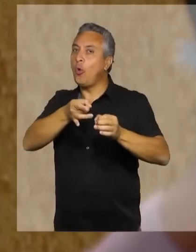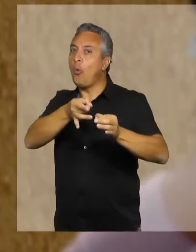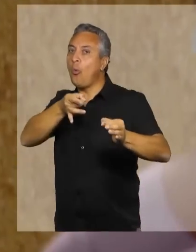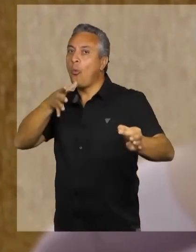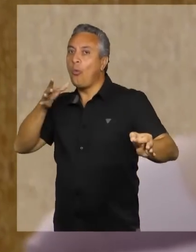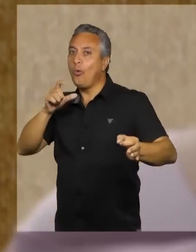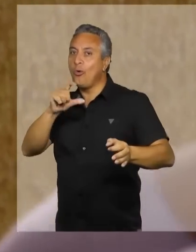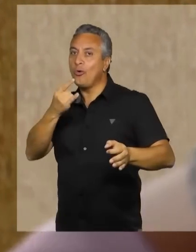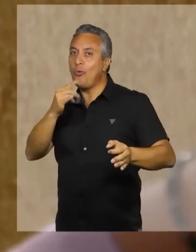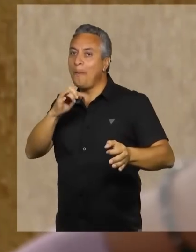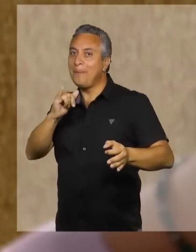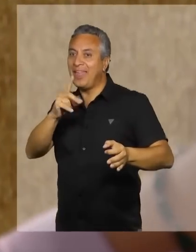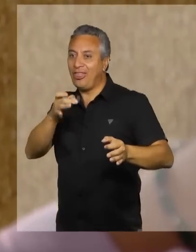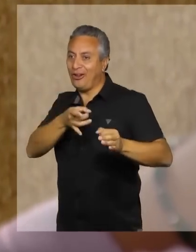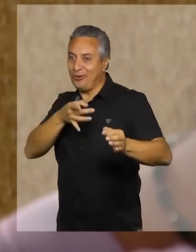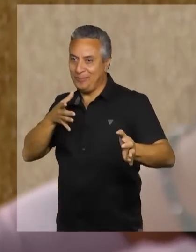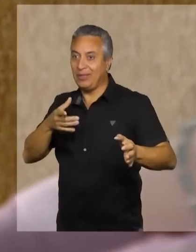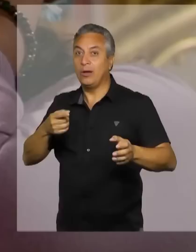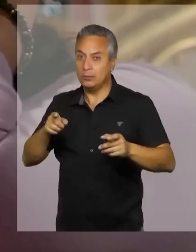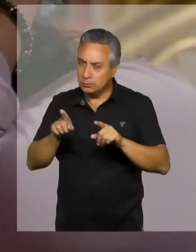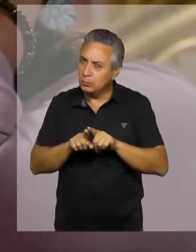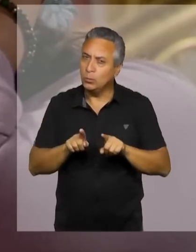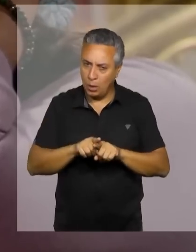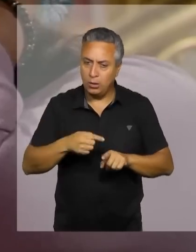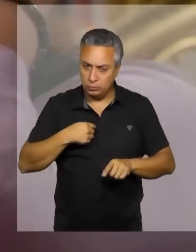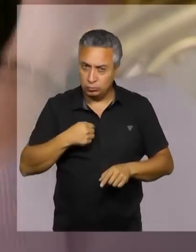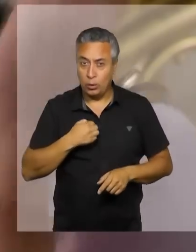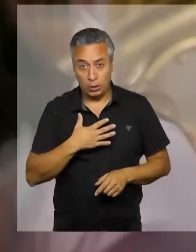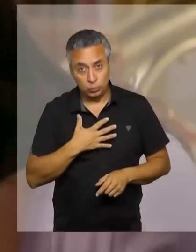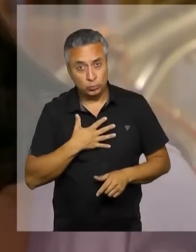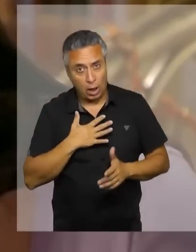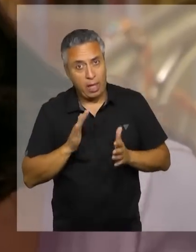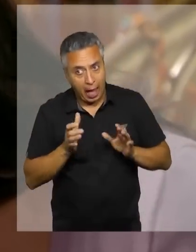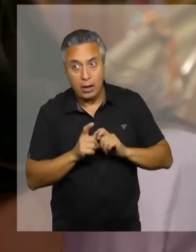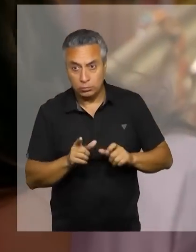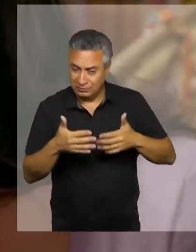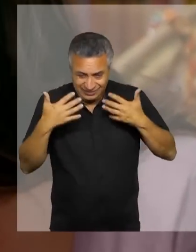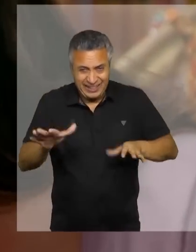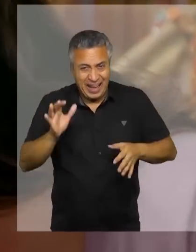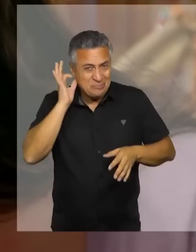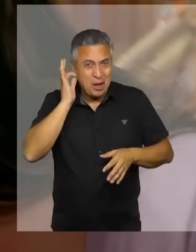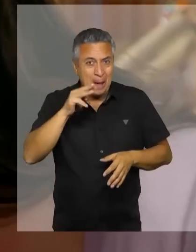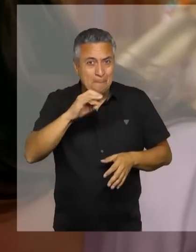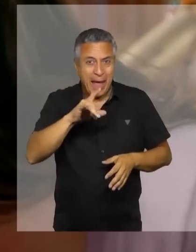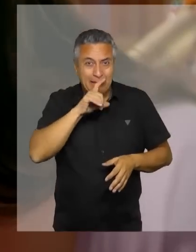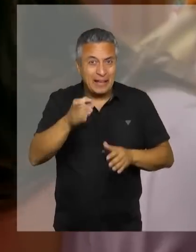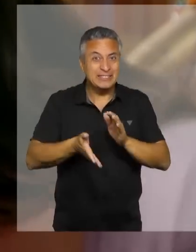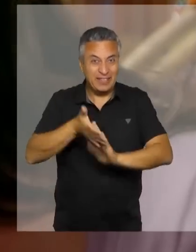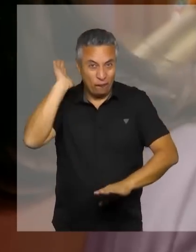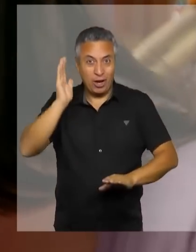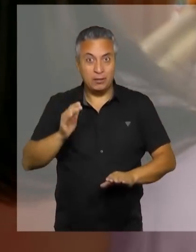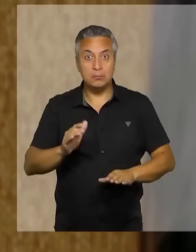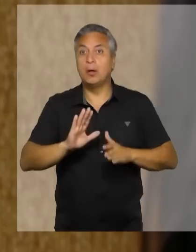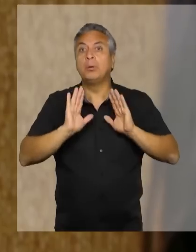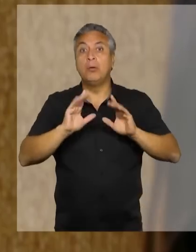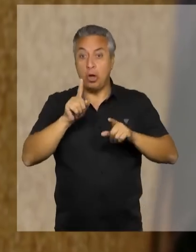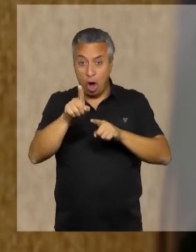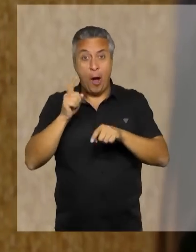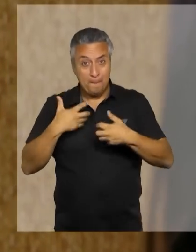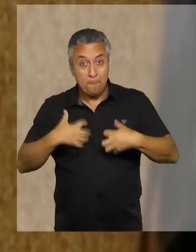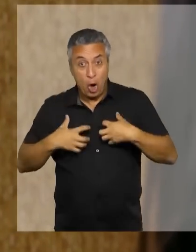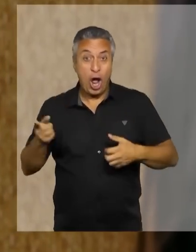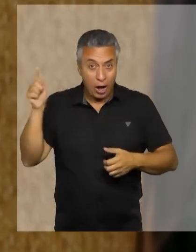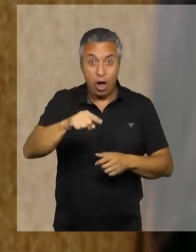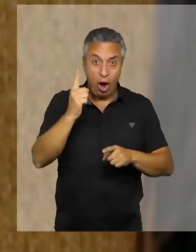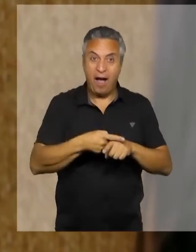Igual estoy un poquito asustada, eso sí. ¿Por qué? Pues si la Maite ya se fue. Y si te molesta de nuevo, el Álvaro no la va a pescar. No, si no es por la